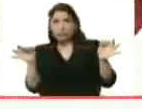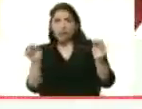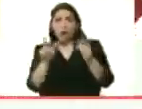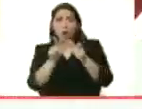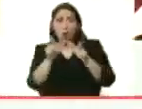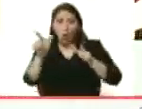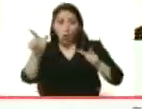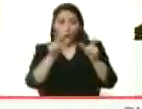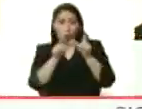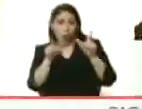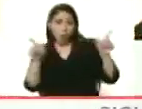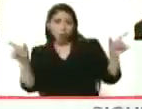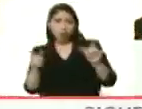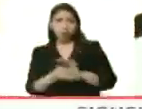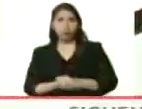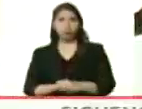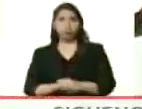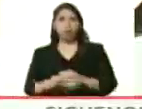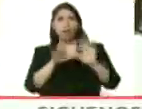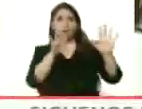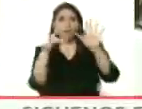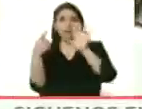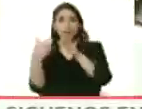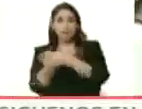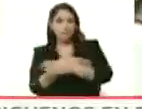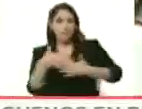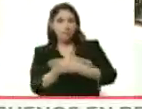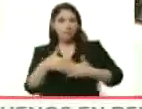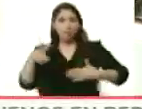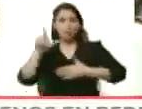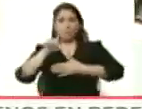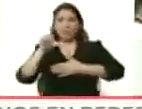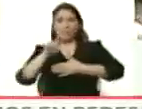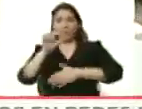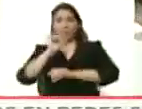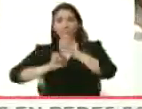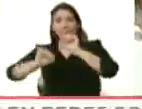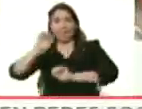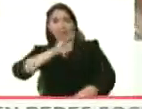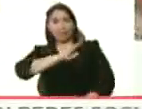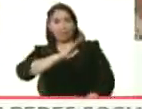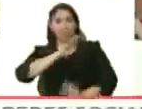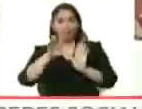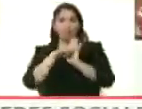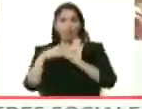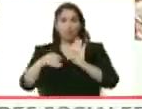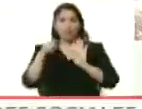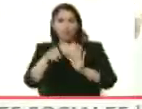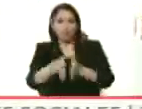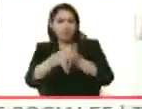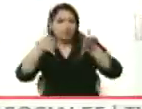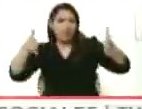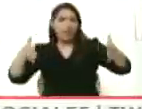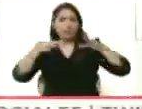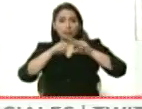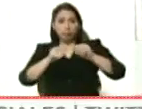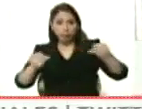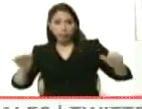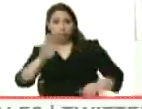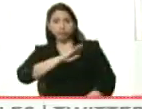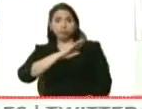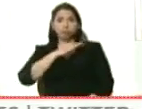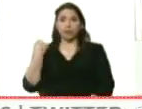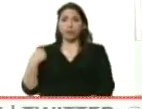extensión, en que 16 millones de americanos defienden sus derechos. Esta inmensa región tendría por